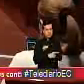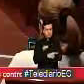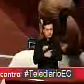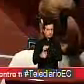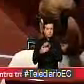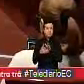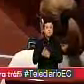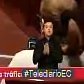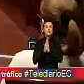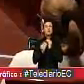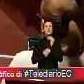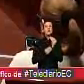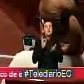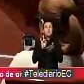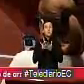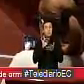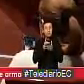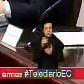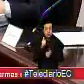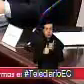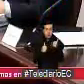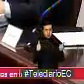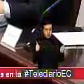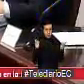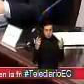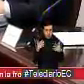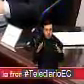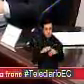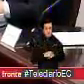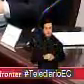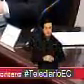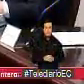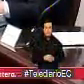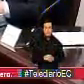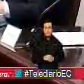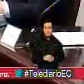Solicitó la destitución de las autoridades. Valeria Villarroel, Medios Públicos.